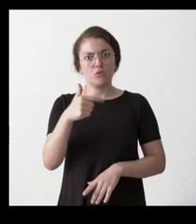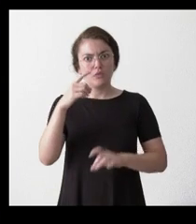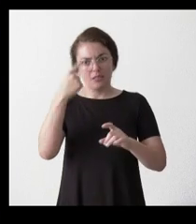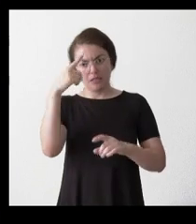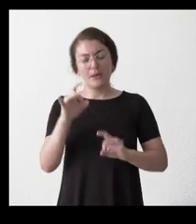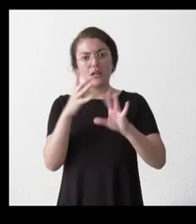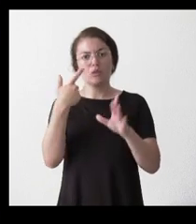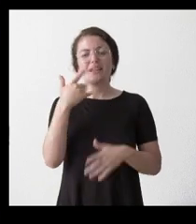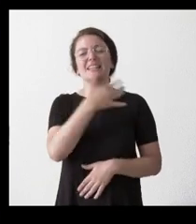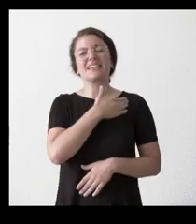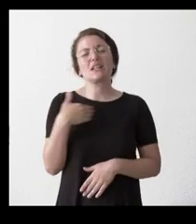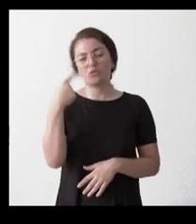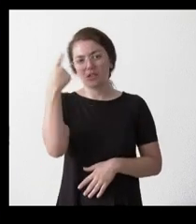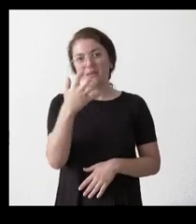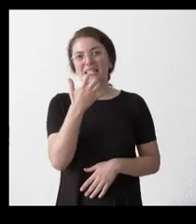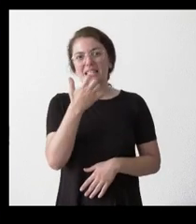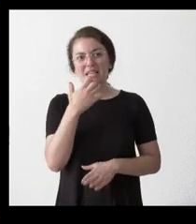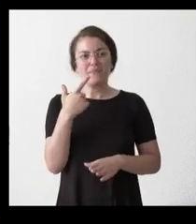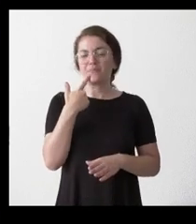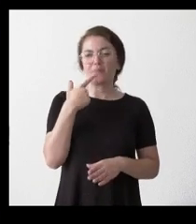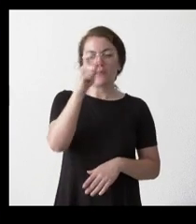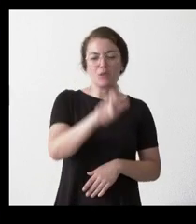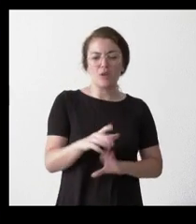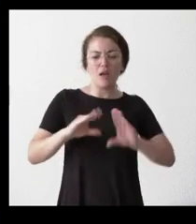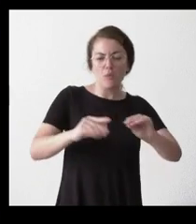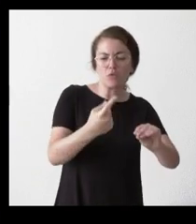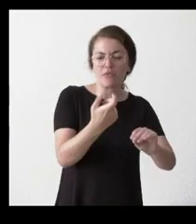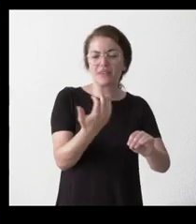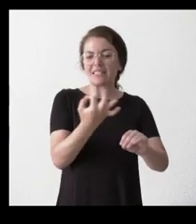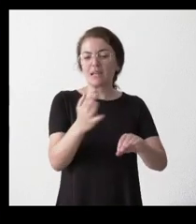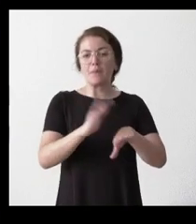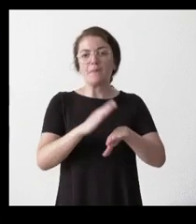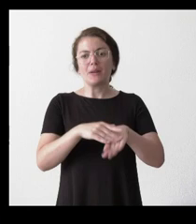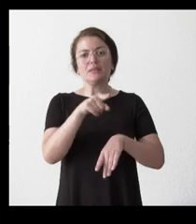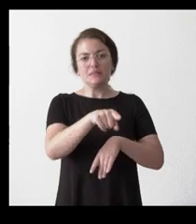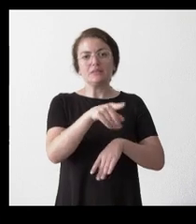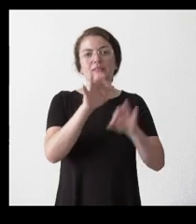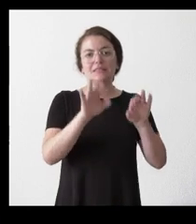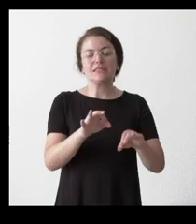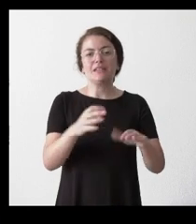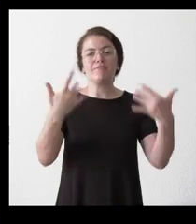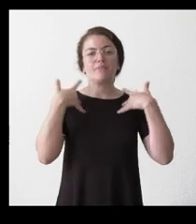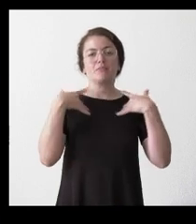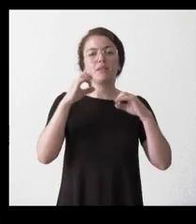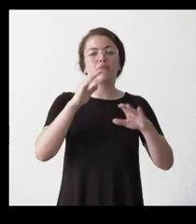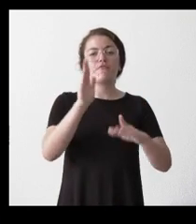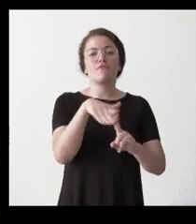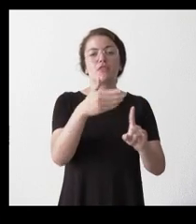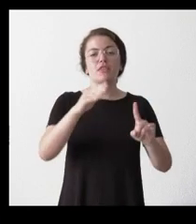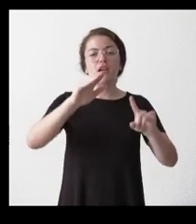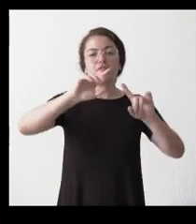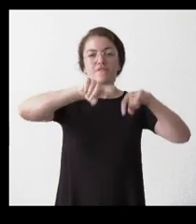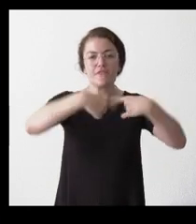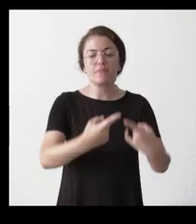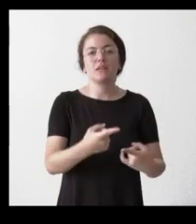persona o qué tipo de abusos tiene que sufrir para ser considerada víctima de violencia intrafamiliar y si en Castilla y León, a través de esta ley, sí que se va a